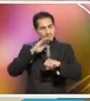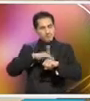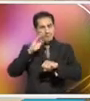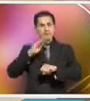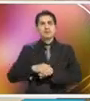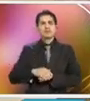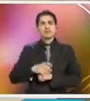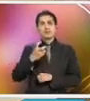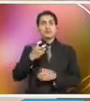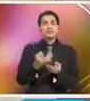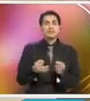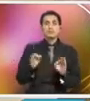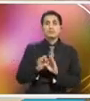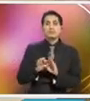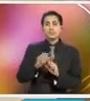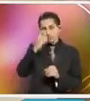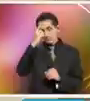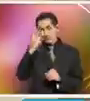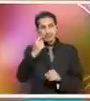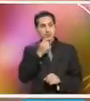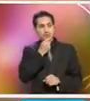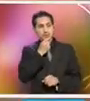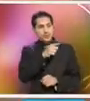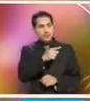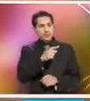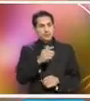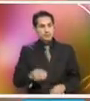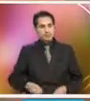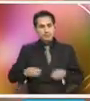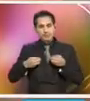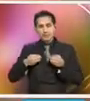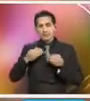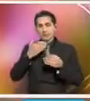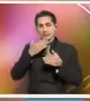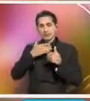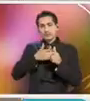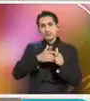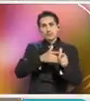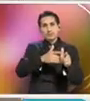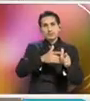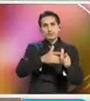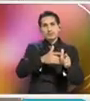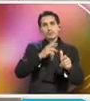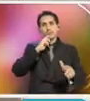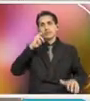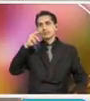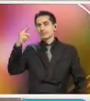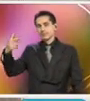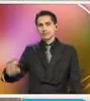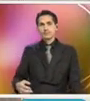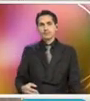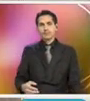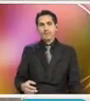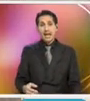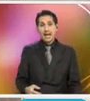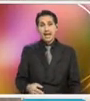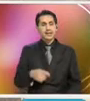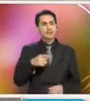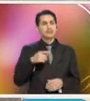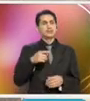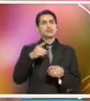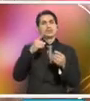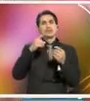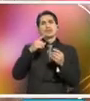para elevar el nivel de sobrevida y la calidad de vida durante el tratamiento. Muy bien. Oye, Carlos, cuéntanos, en AMANC ustedes